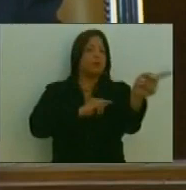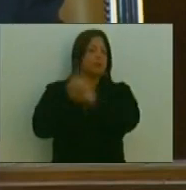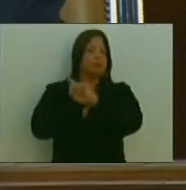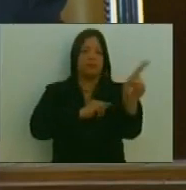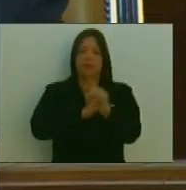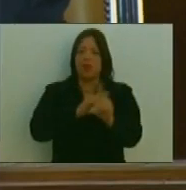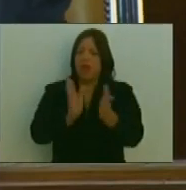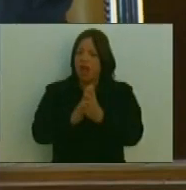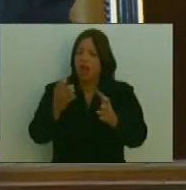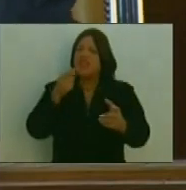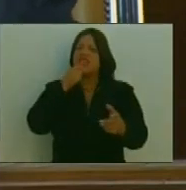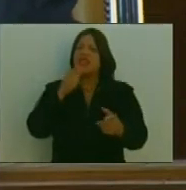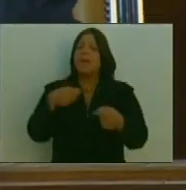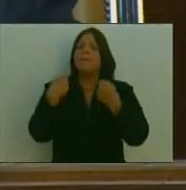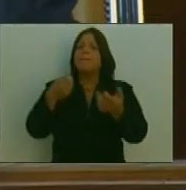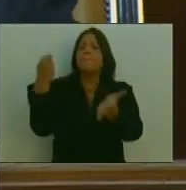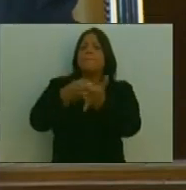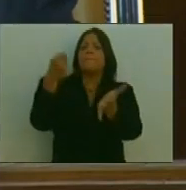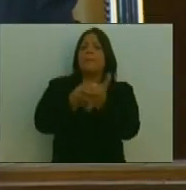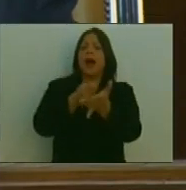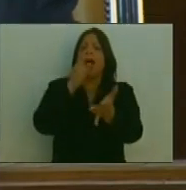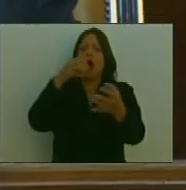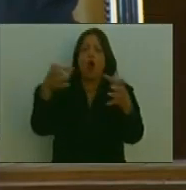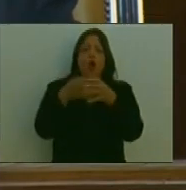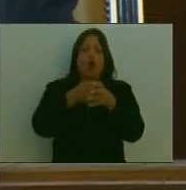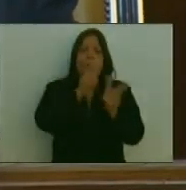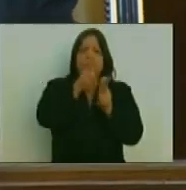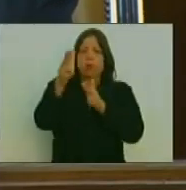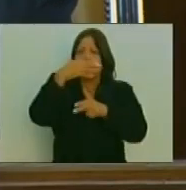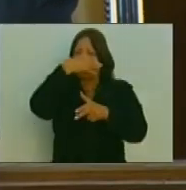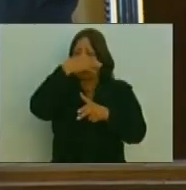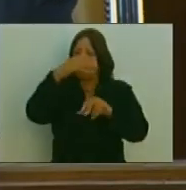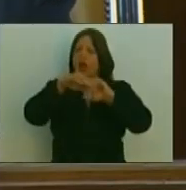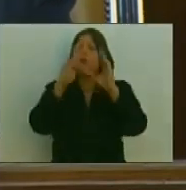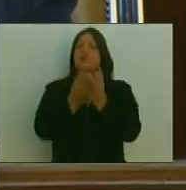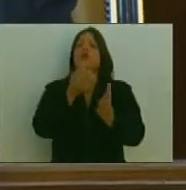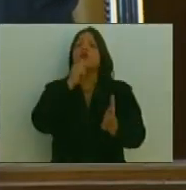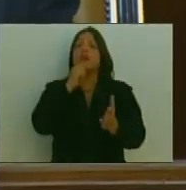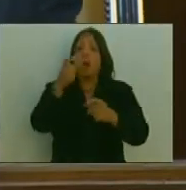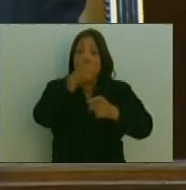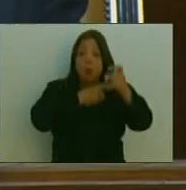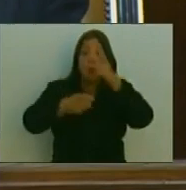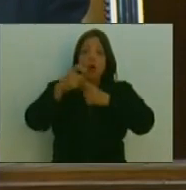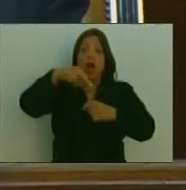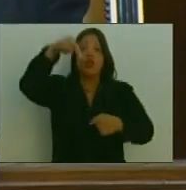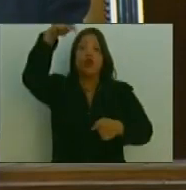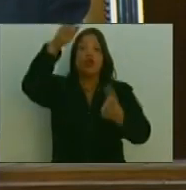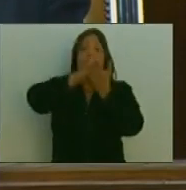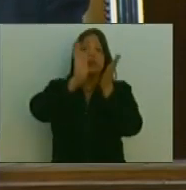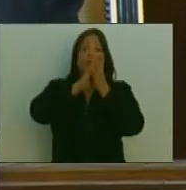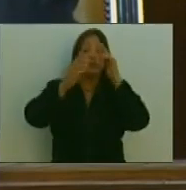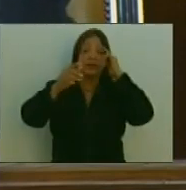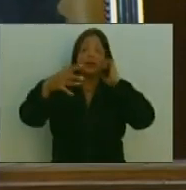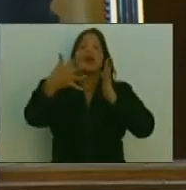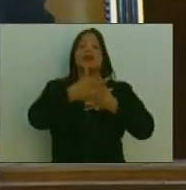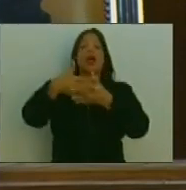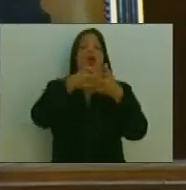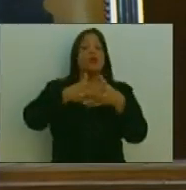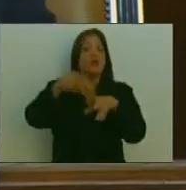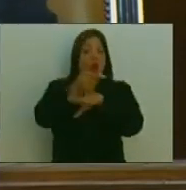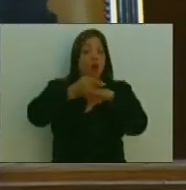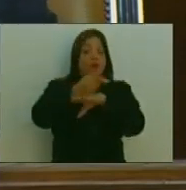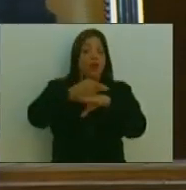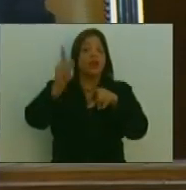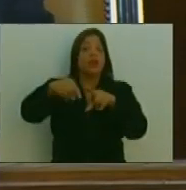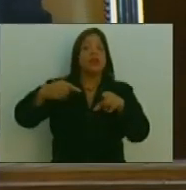da apoyo logístico a los principales grupos terroristas que hay en el mundo. Deben buscarlos por el norte y deben buscarlos en los centros imperiales,